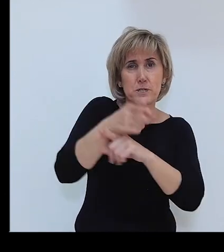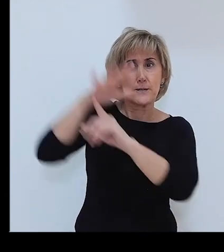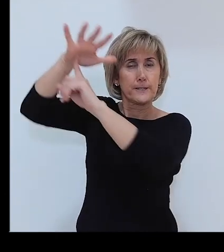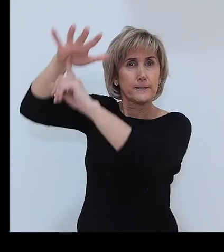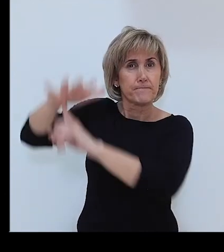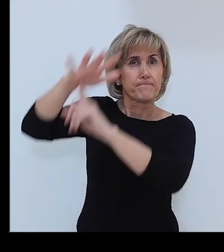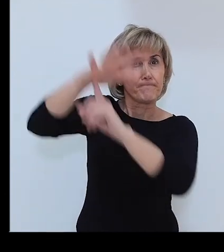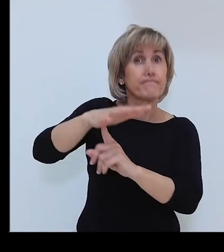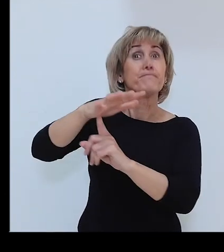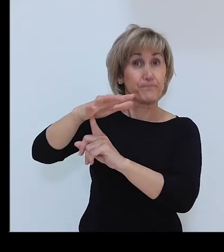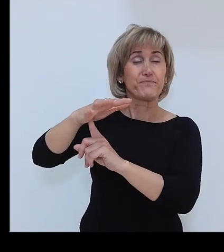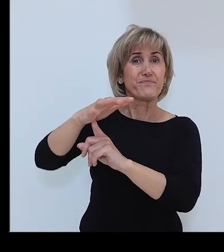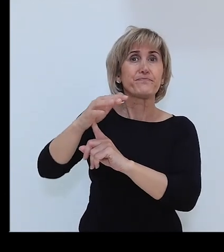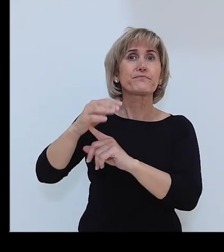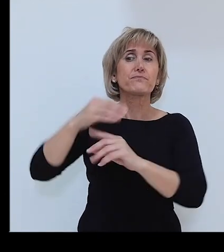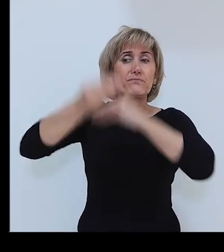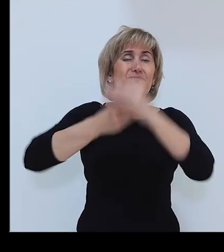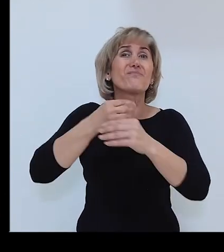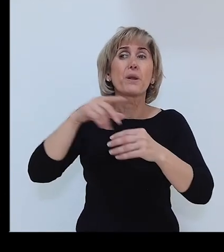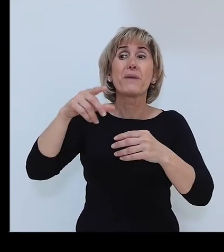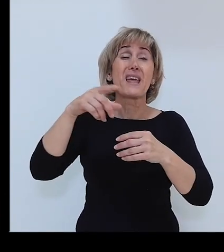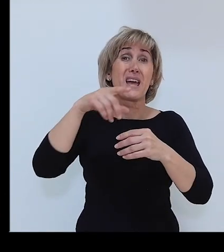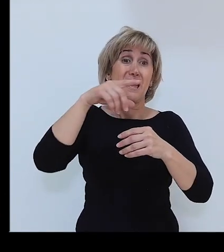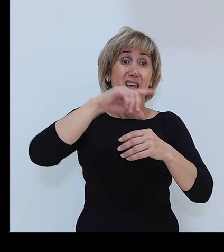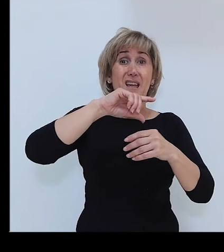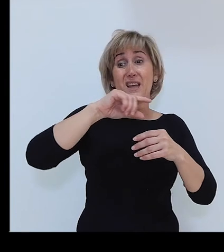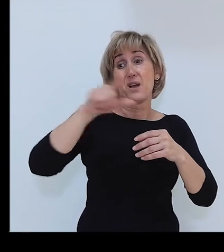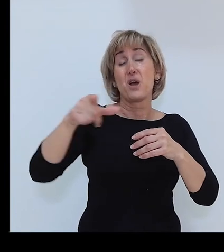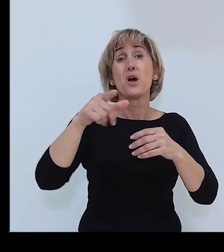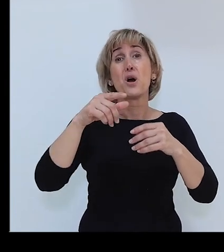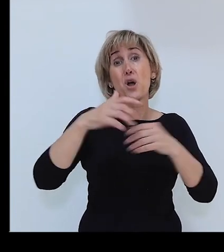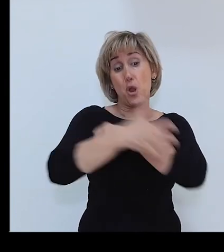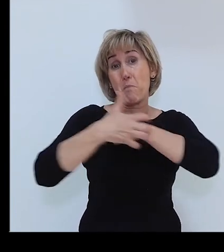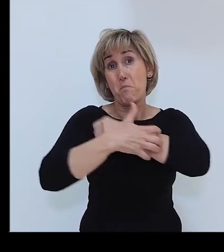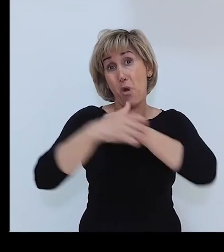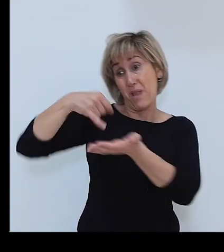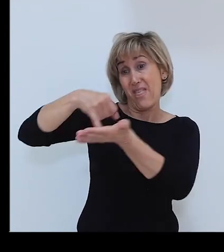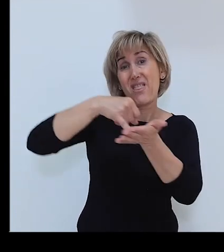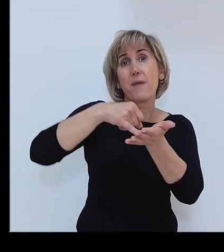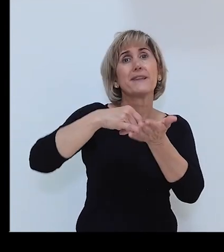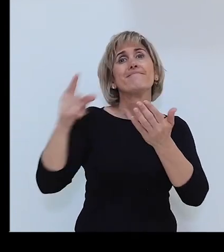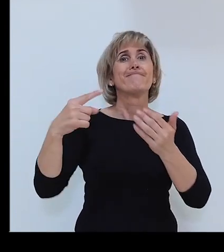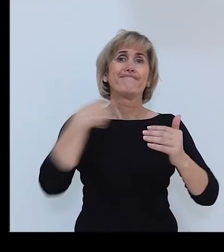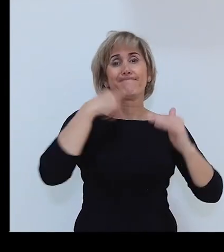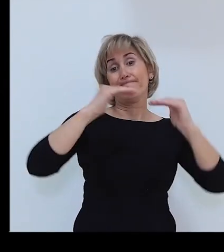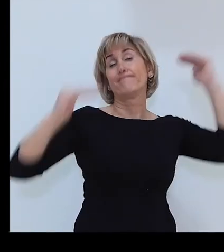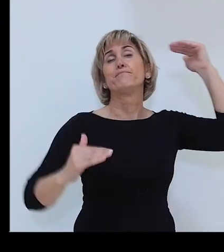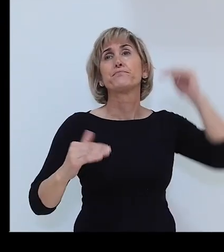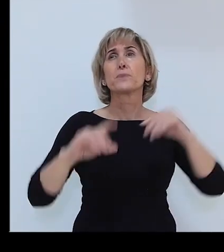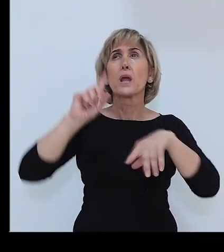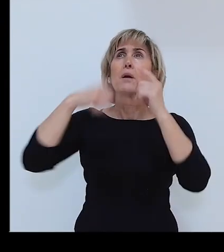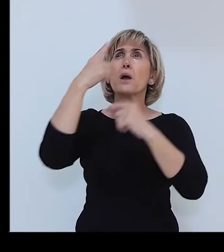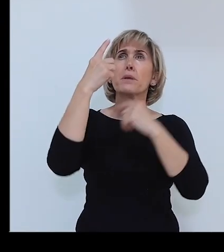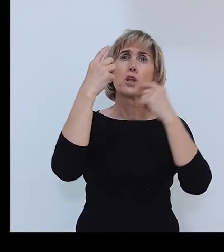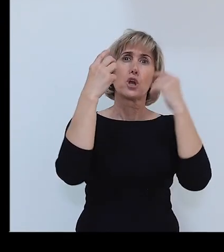realmente estábamos viviendo en una sociedad de dominio y de opresión contra las